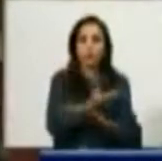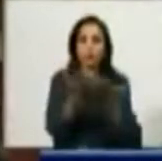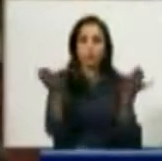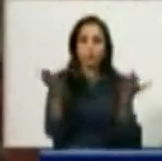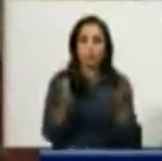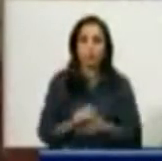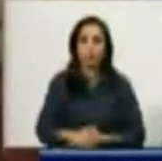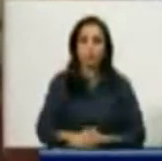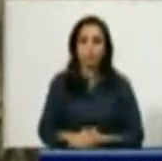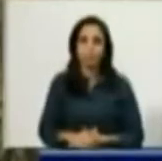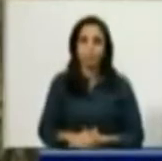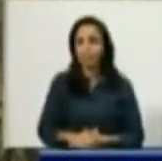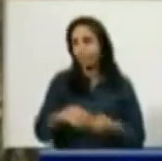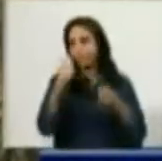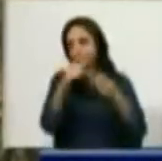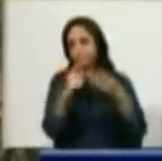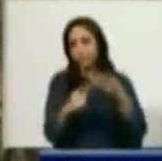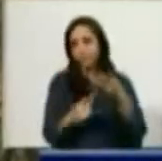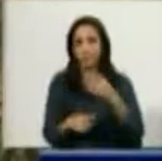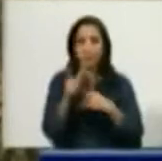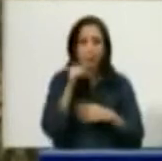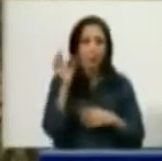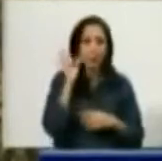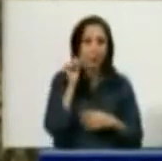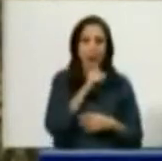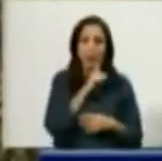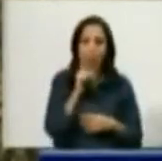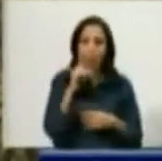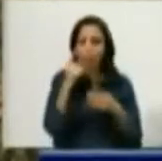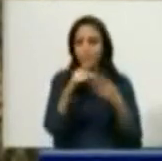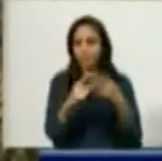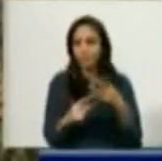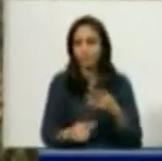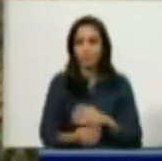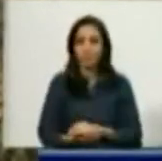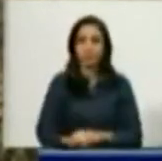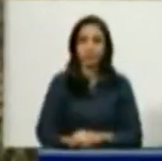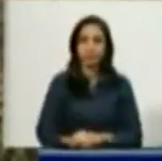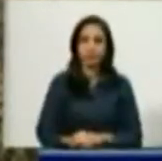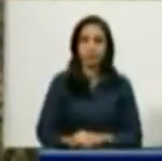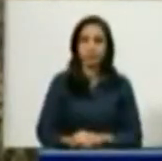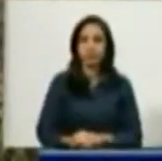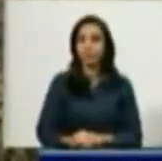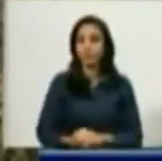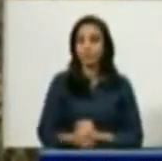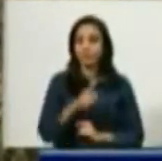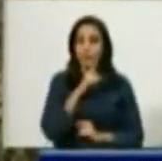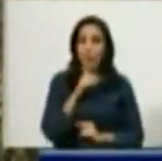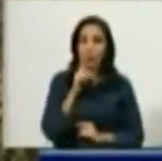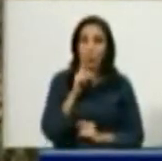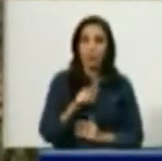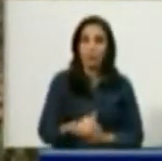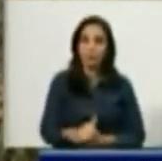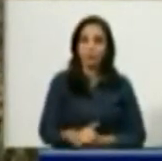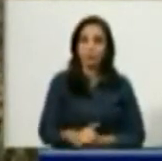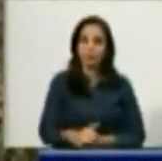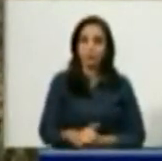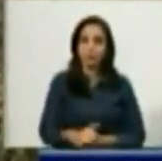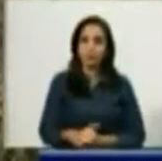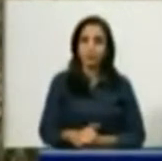Daniel rivasly Colón Emilia Alfonso David González